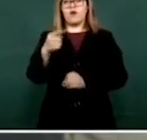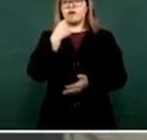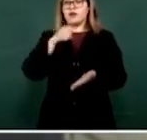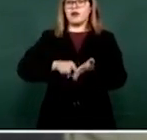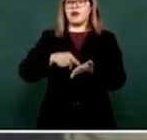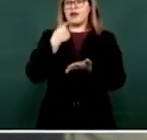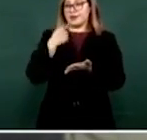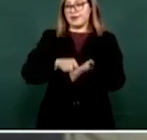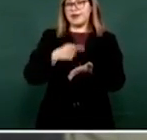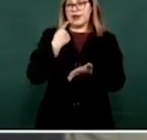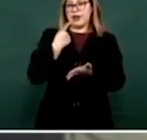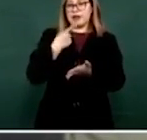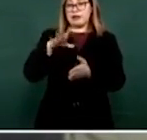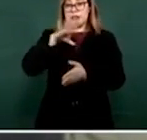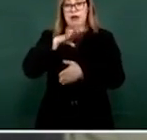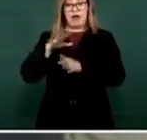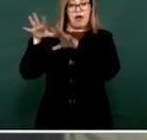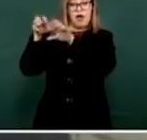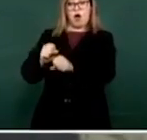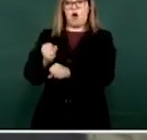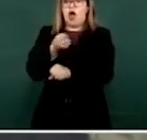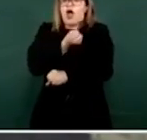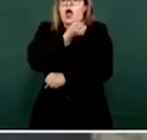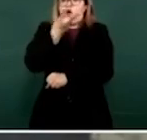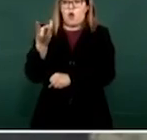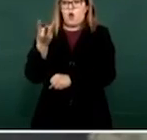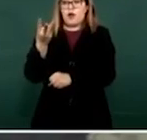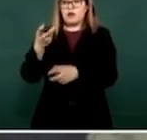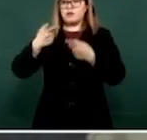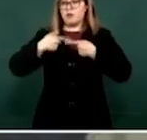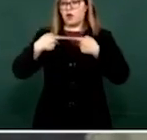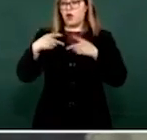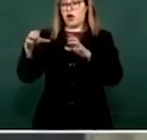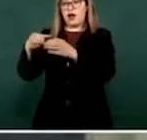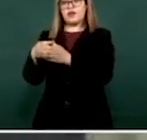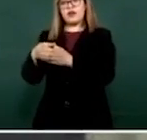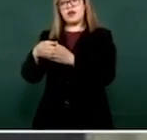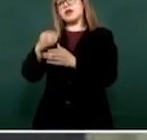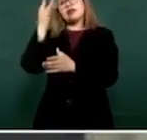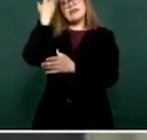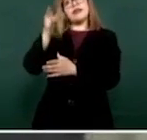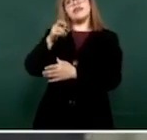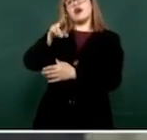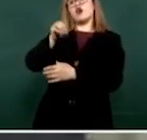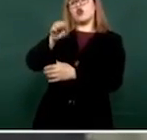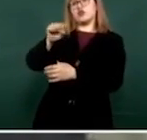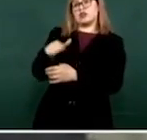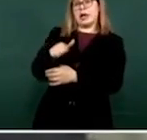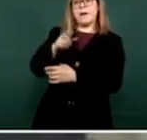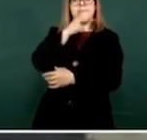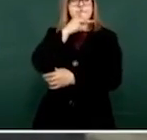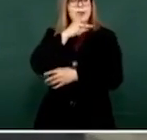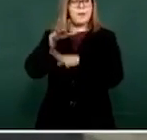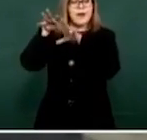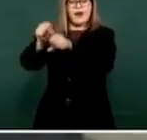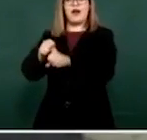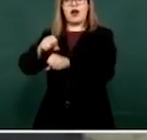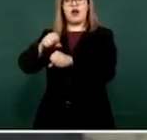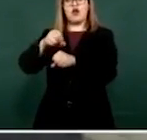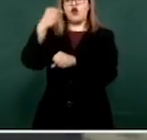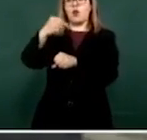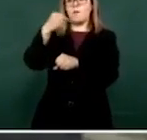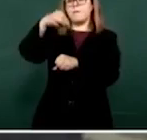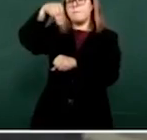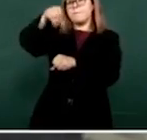hay detenidos algunos miembros del cártel de Santa Rosa de Lima, si se detuvo al papá de este sujeto conocido como El Marro,